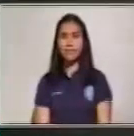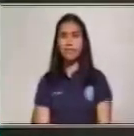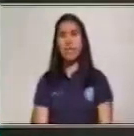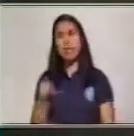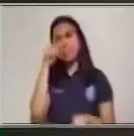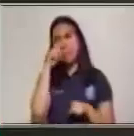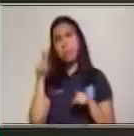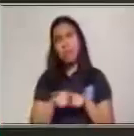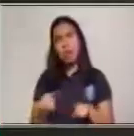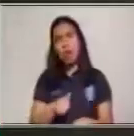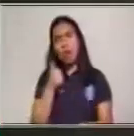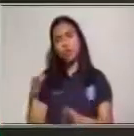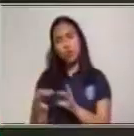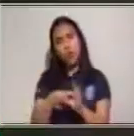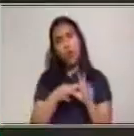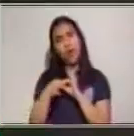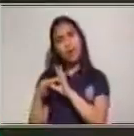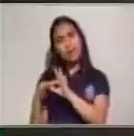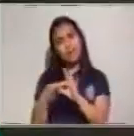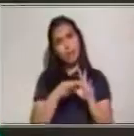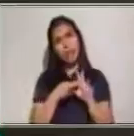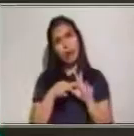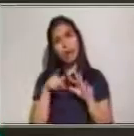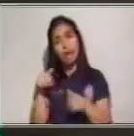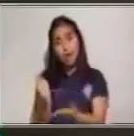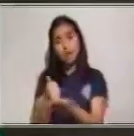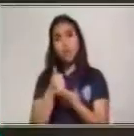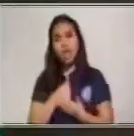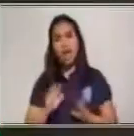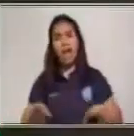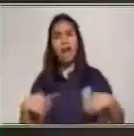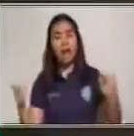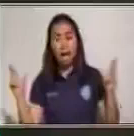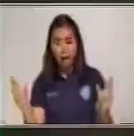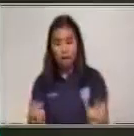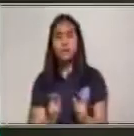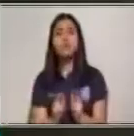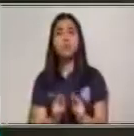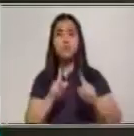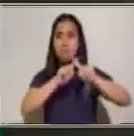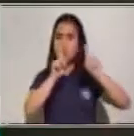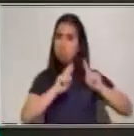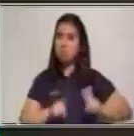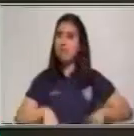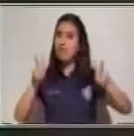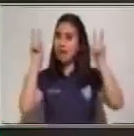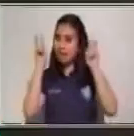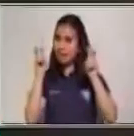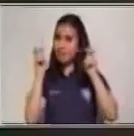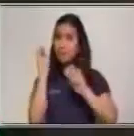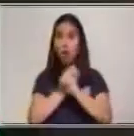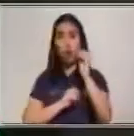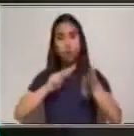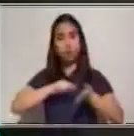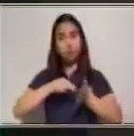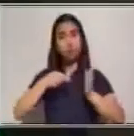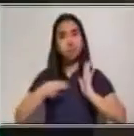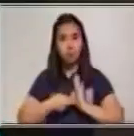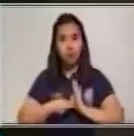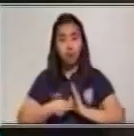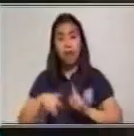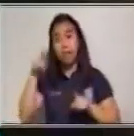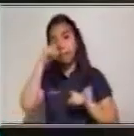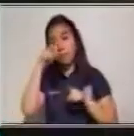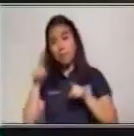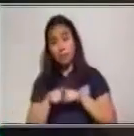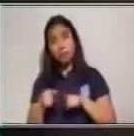que de una forma visual resume y organiza ideas en temas, subtemas, conceptos. También es conocido como